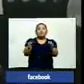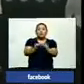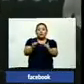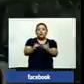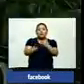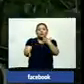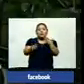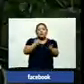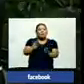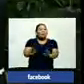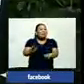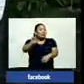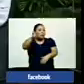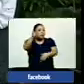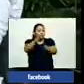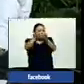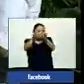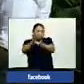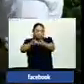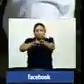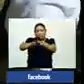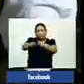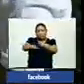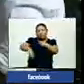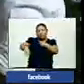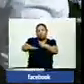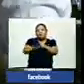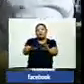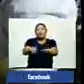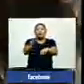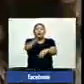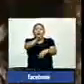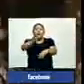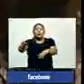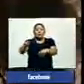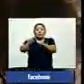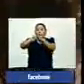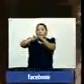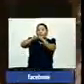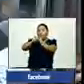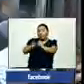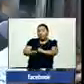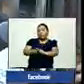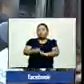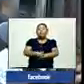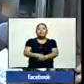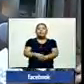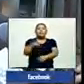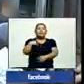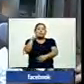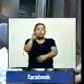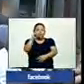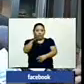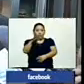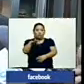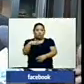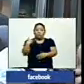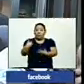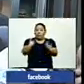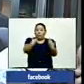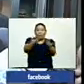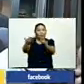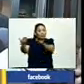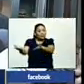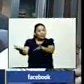la tercera fase del plan de seguridad, la cual se denomina modernización. Es decir, vamos a dotarlo de equipo